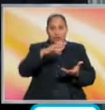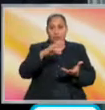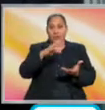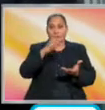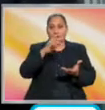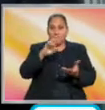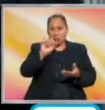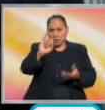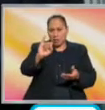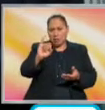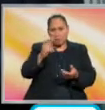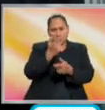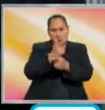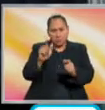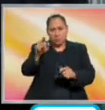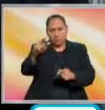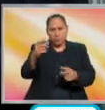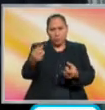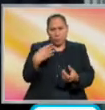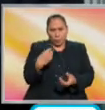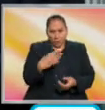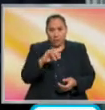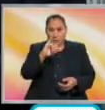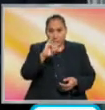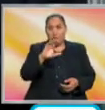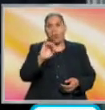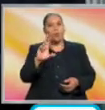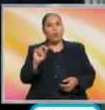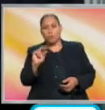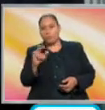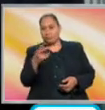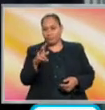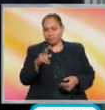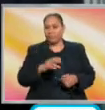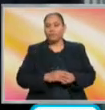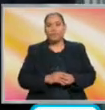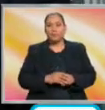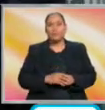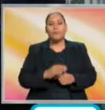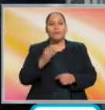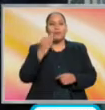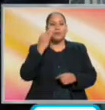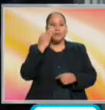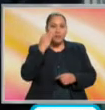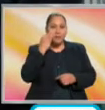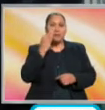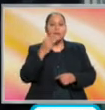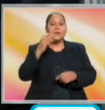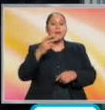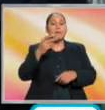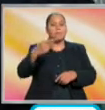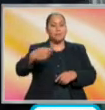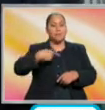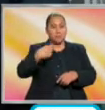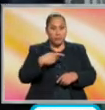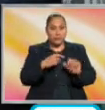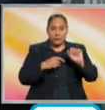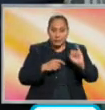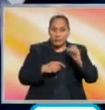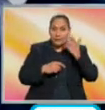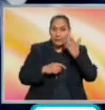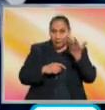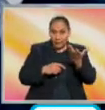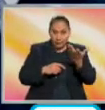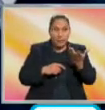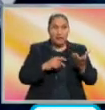que mejor no. Sí, Google es una de las partes positivas, que te pide tu consentimiento para que esa información la pueda trasladar